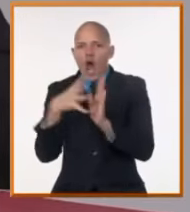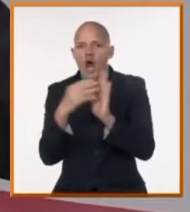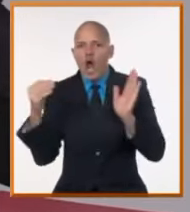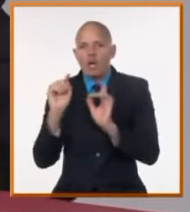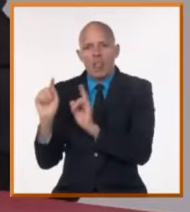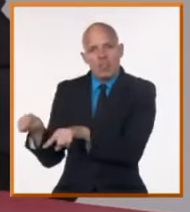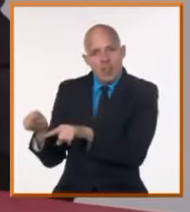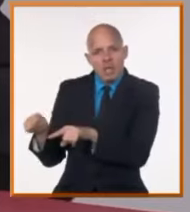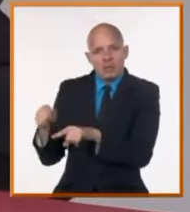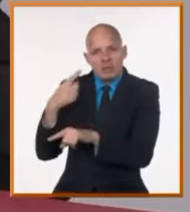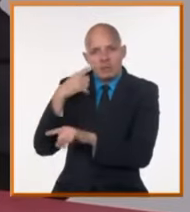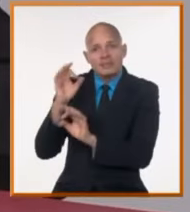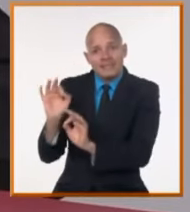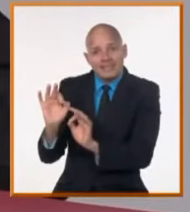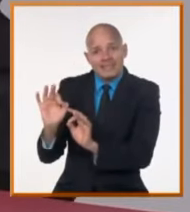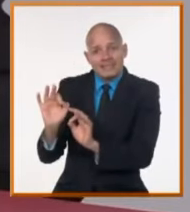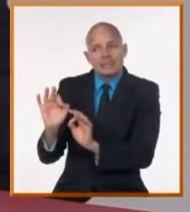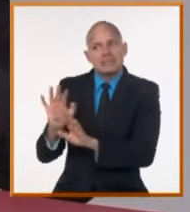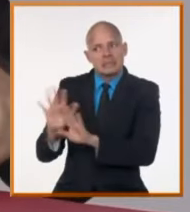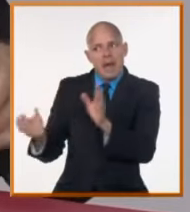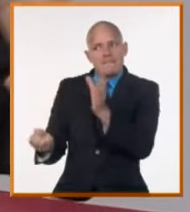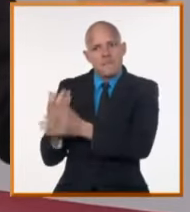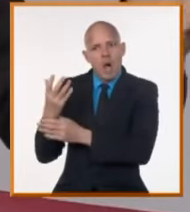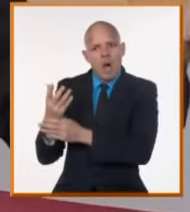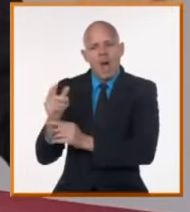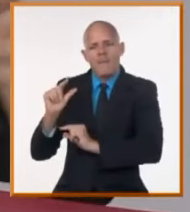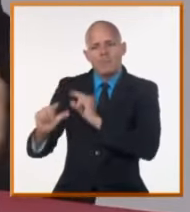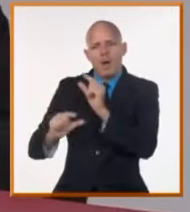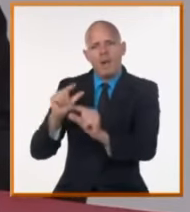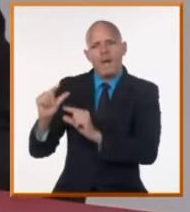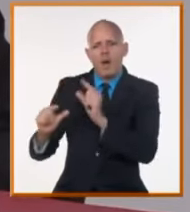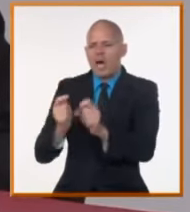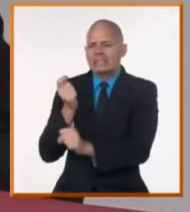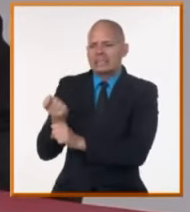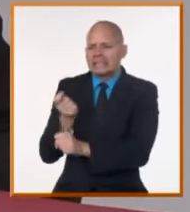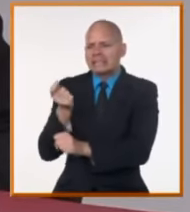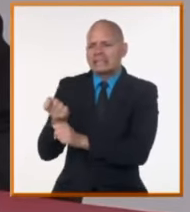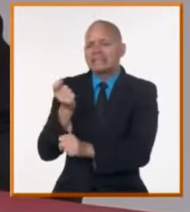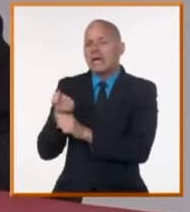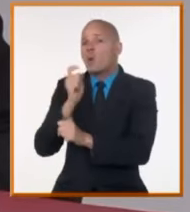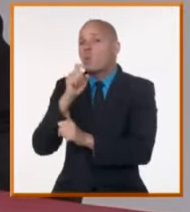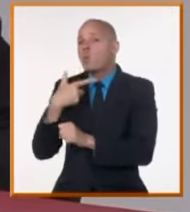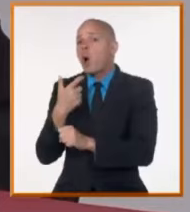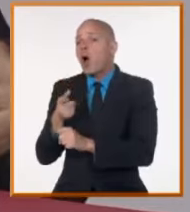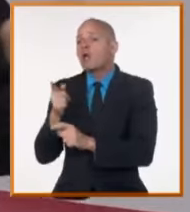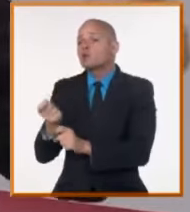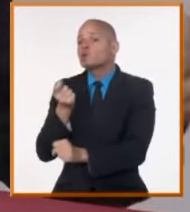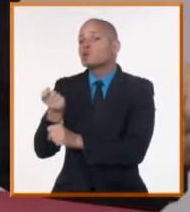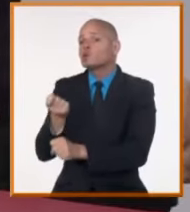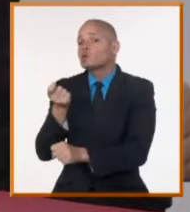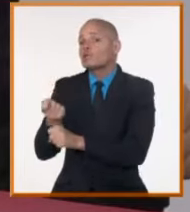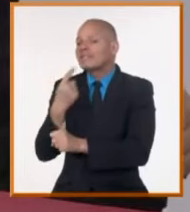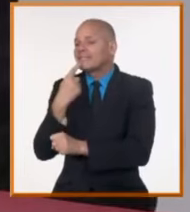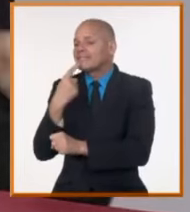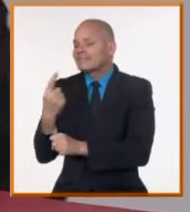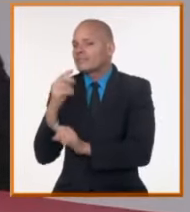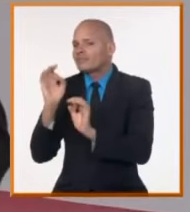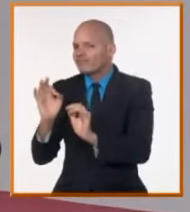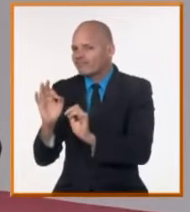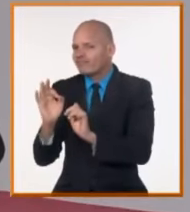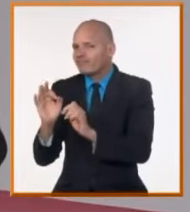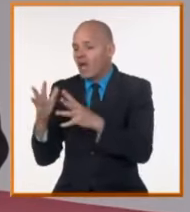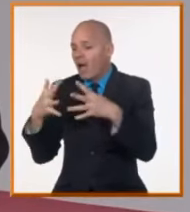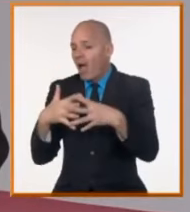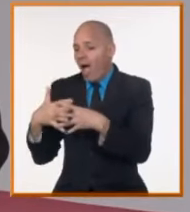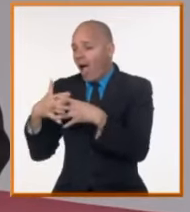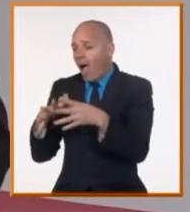Harvard empieza a expandirse ese pensamiento determinista que incorpora la geografía al